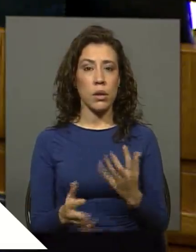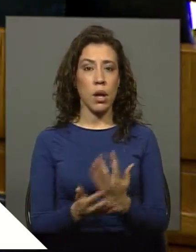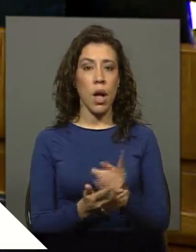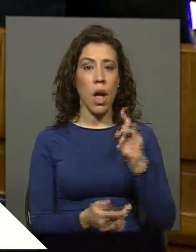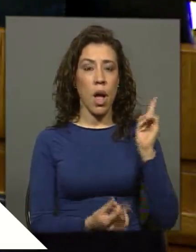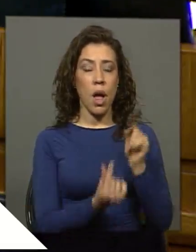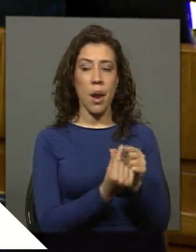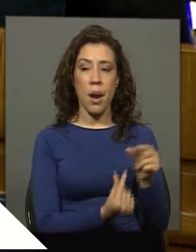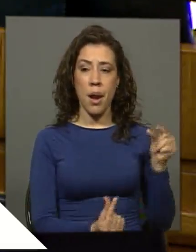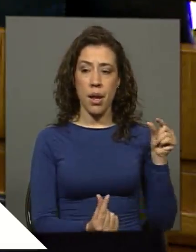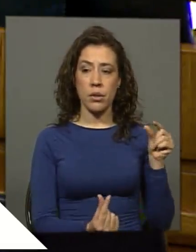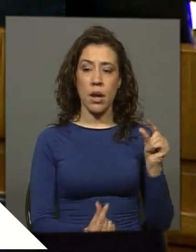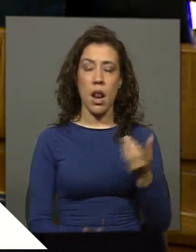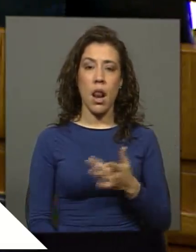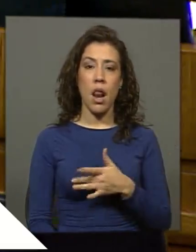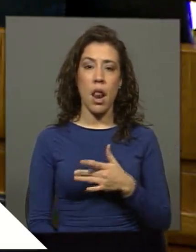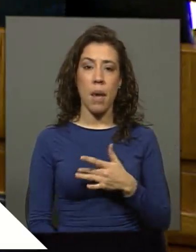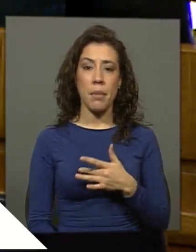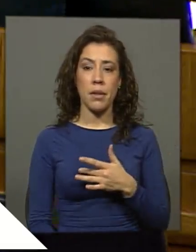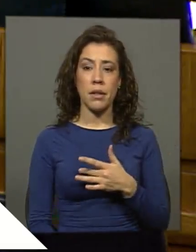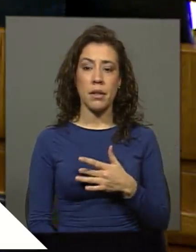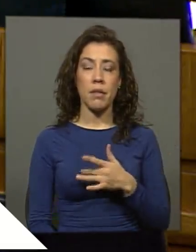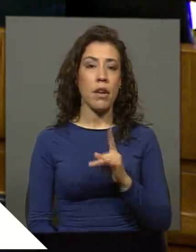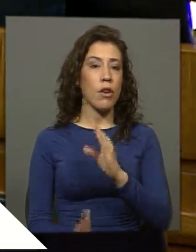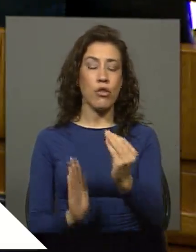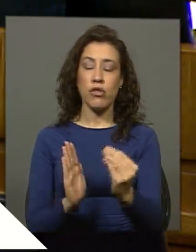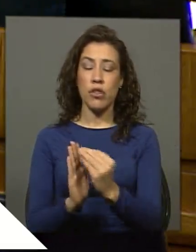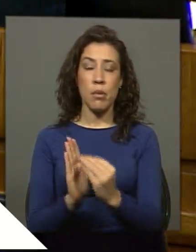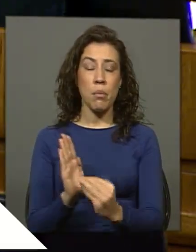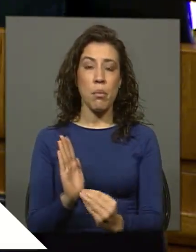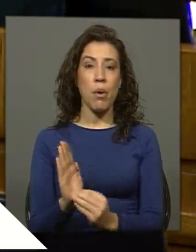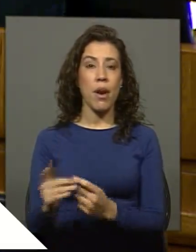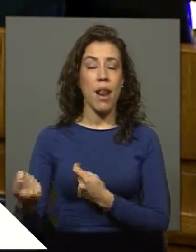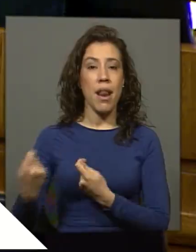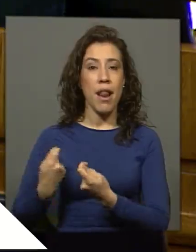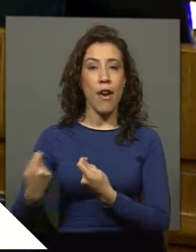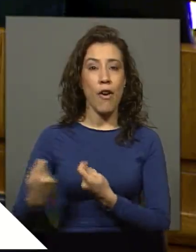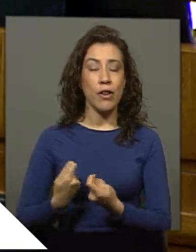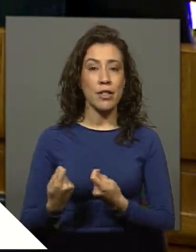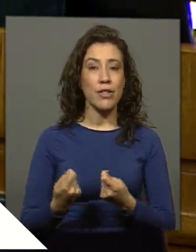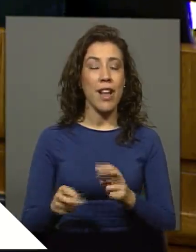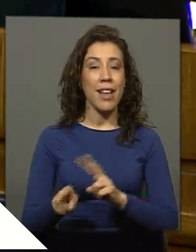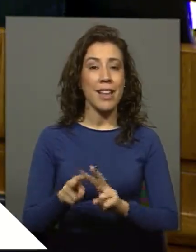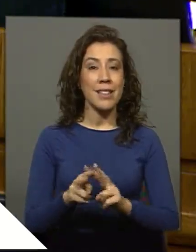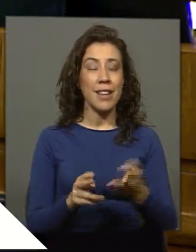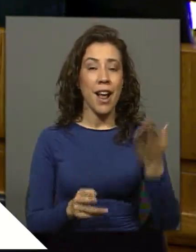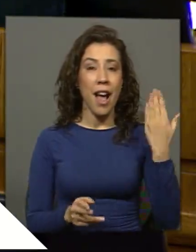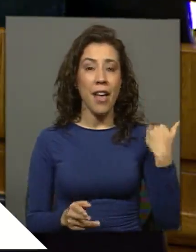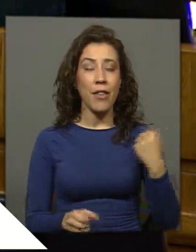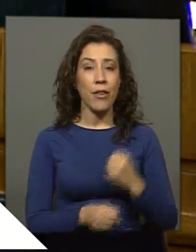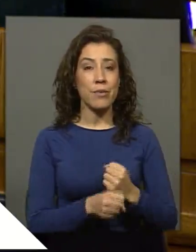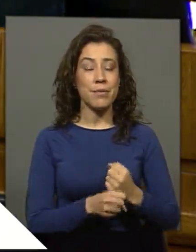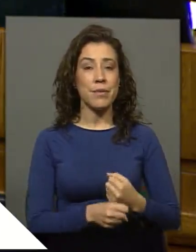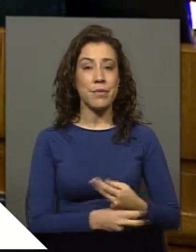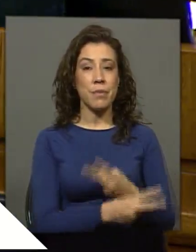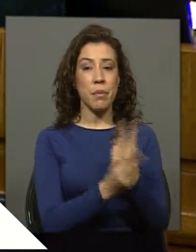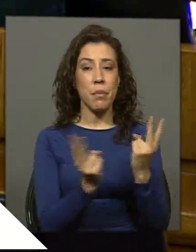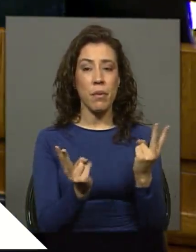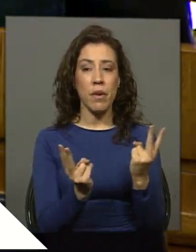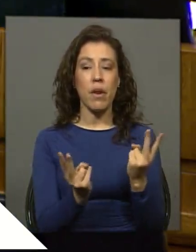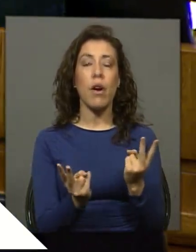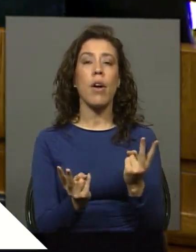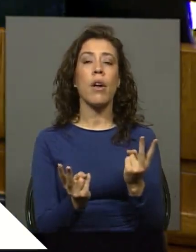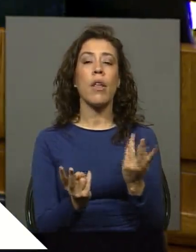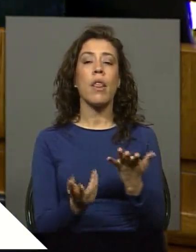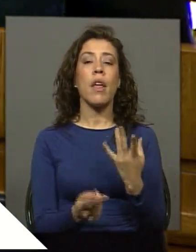nacional y que lamentablemente no quedan incorporados en aquellas negociaciones que se llevaron adelante con el sector público que son los